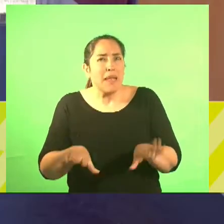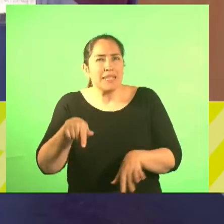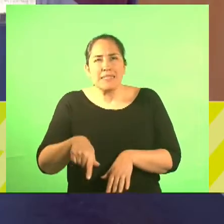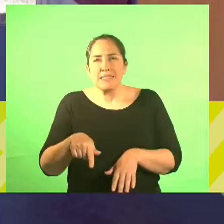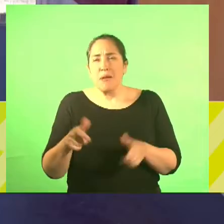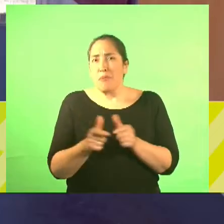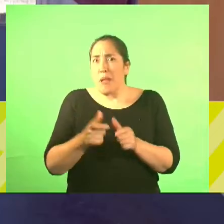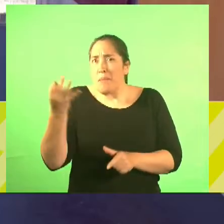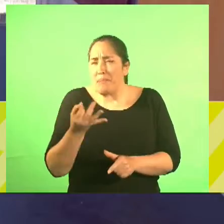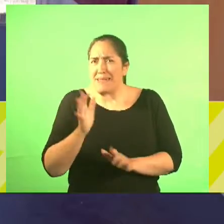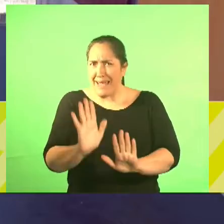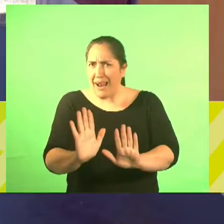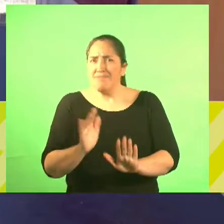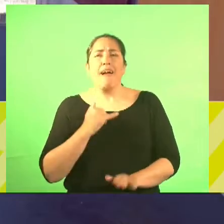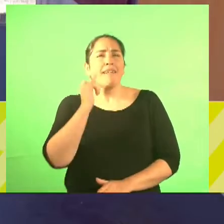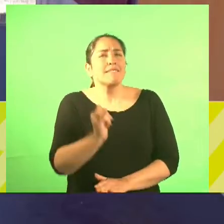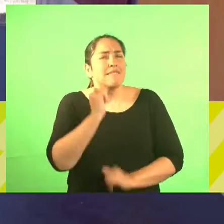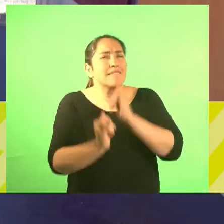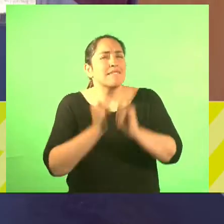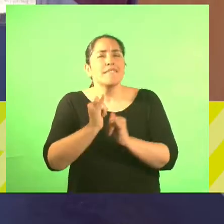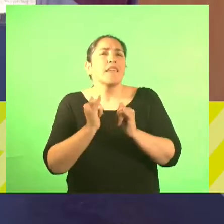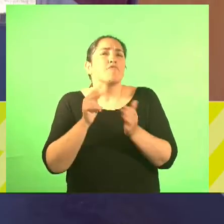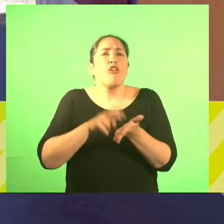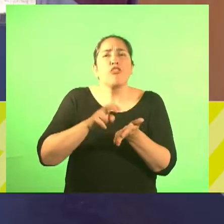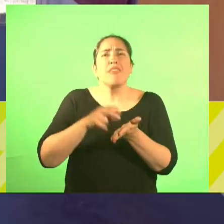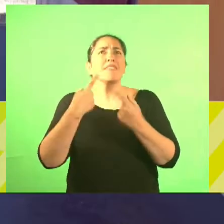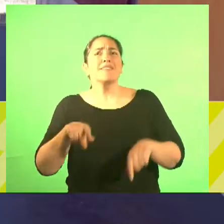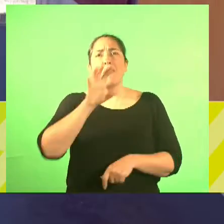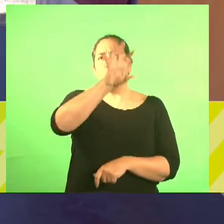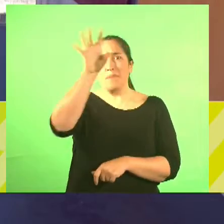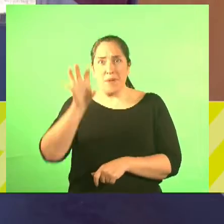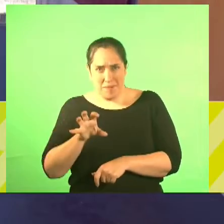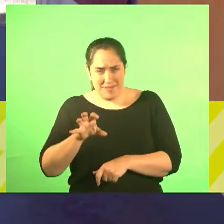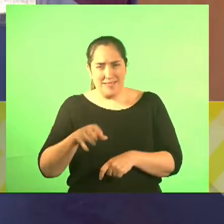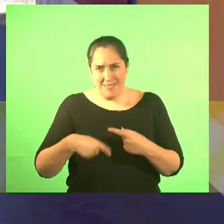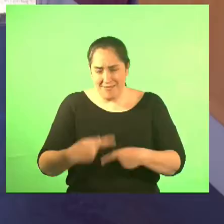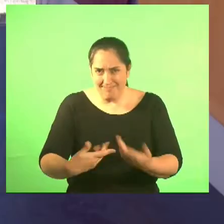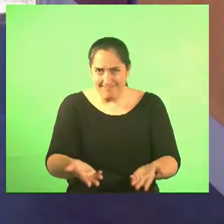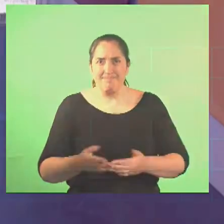queremos contarles algunas noticias de las provincias que a continuación les contamos.